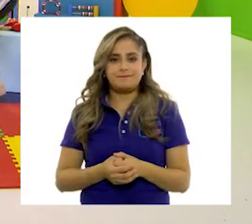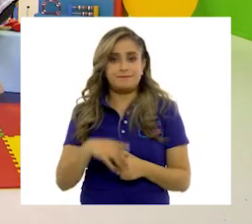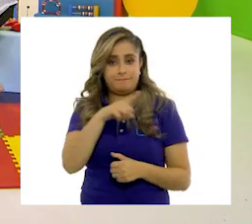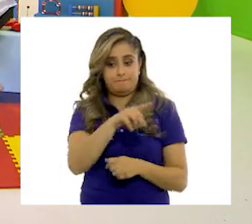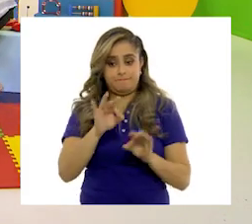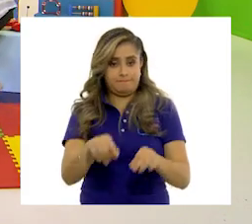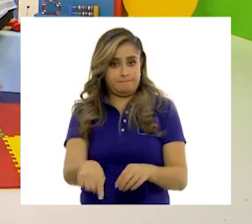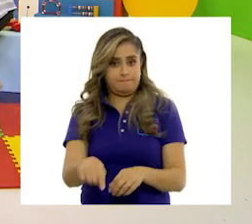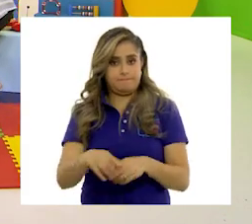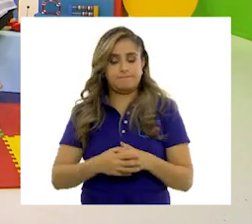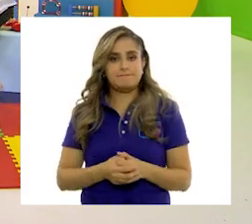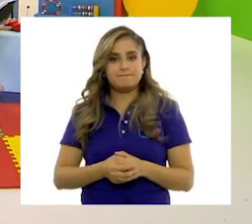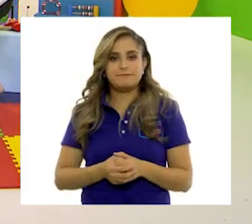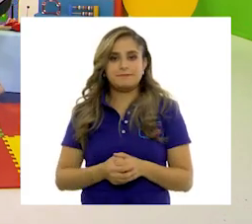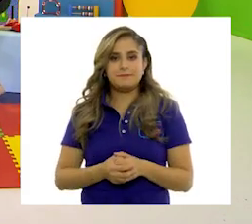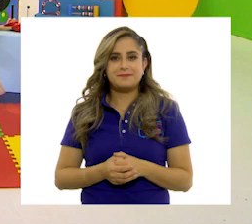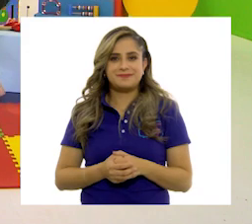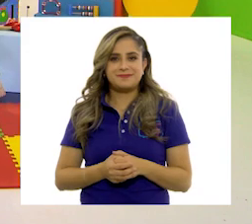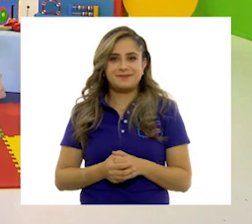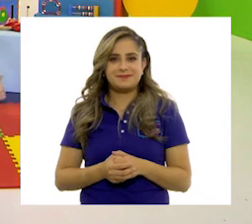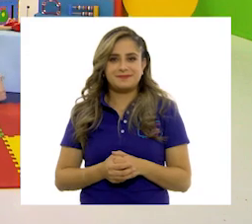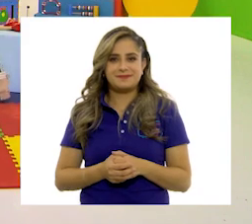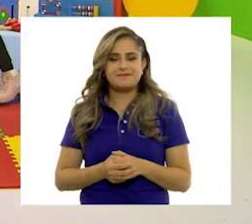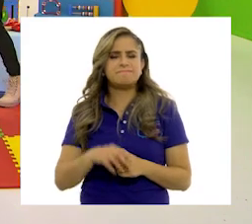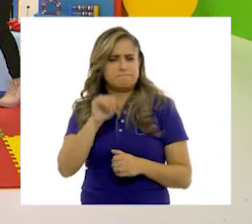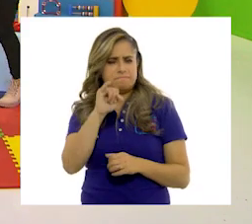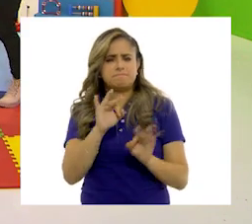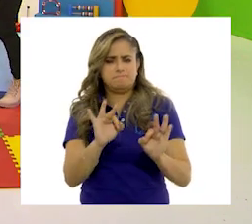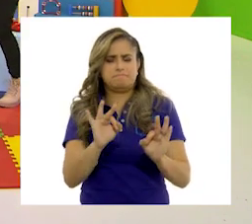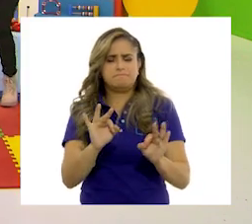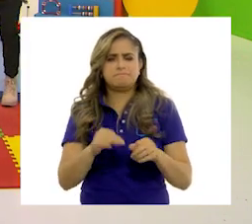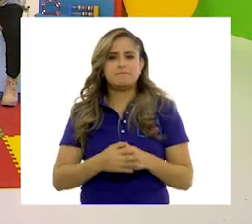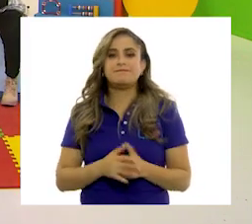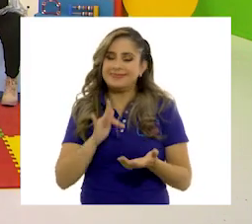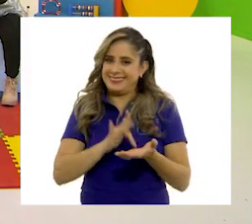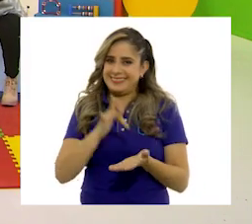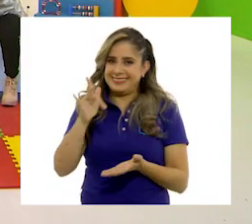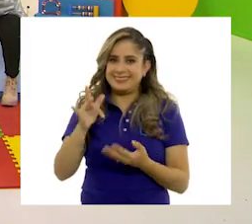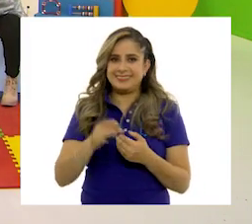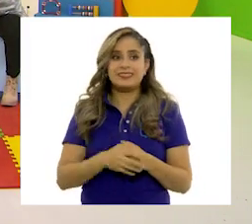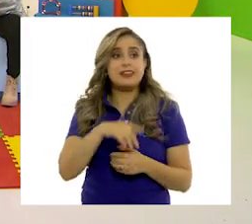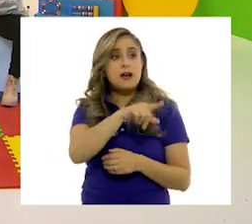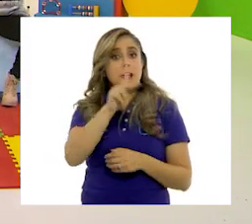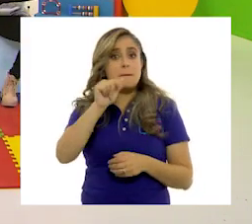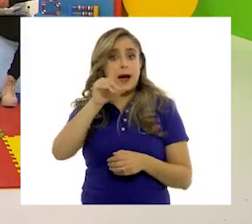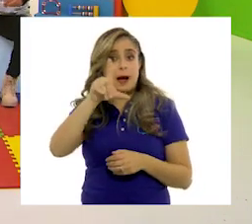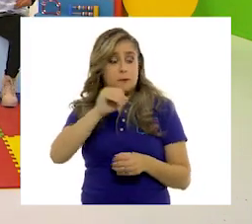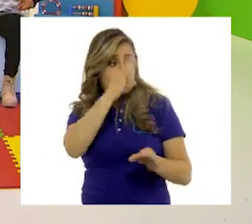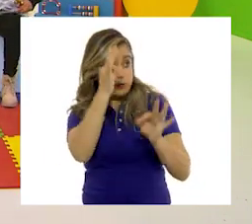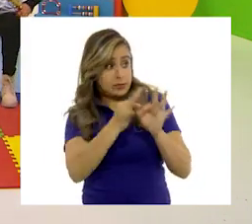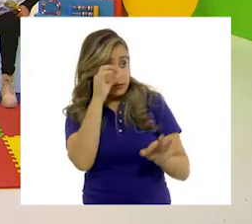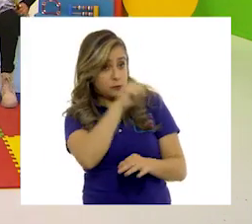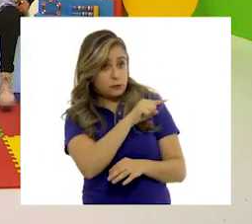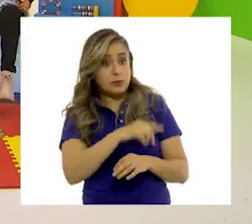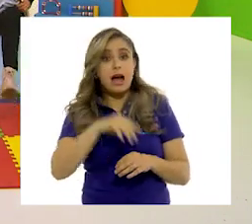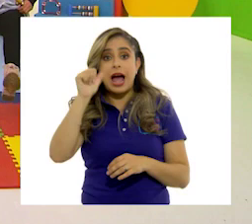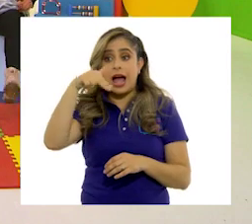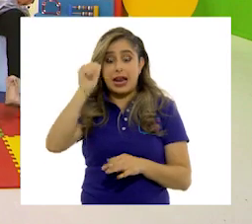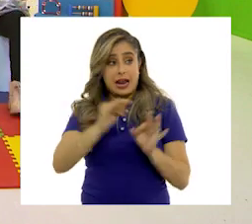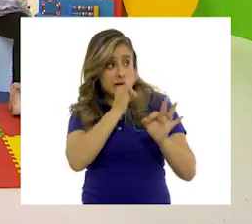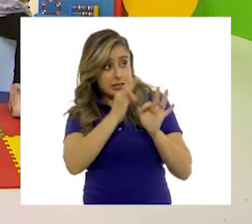ver. ¿Ahí? ¿Tú Creo sientes que bien? sí. Sí, muchas gracias. Pablo, ¿estás listo? Sí, estoy listo. Ana, ¿estás